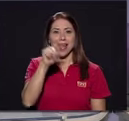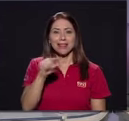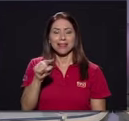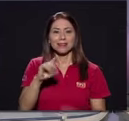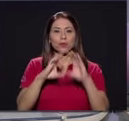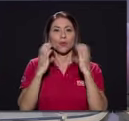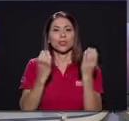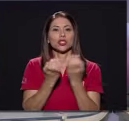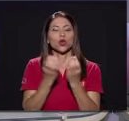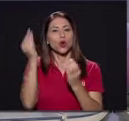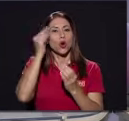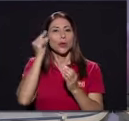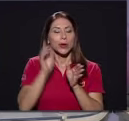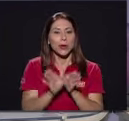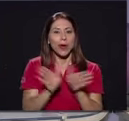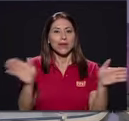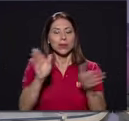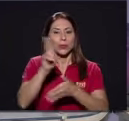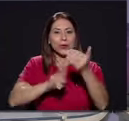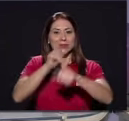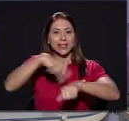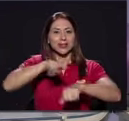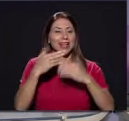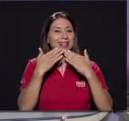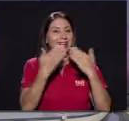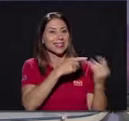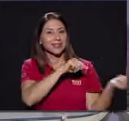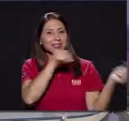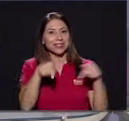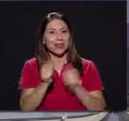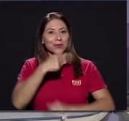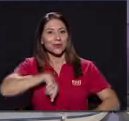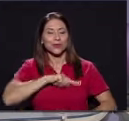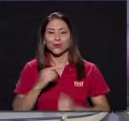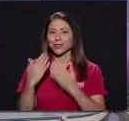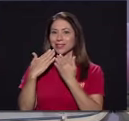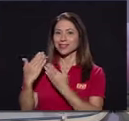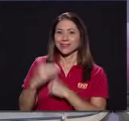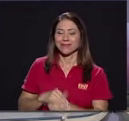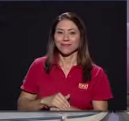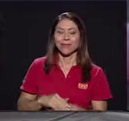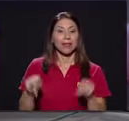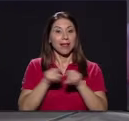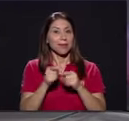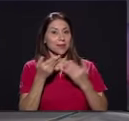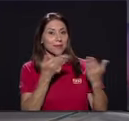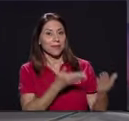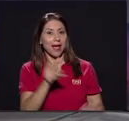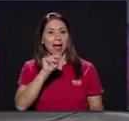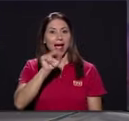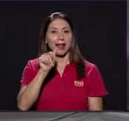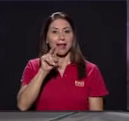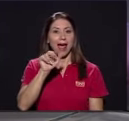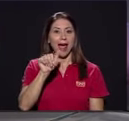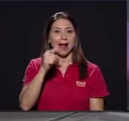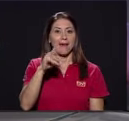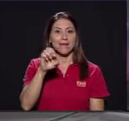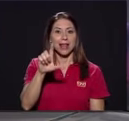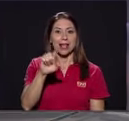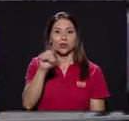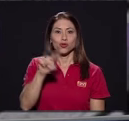Hernández de la Comisión de Gobierno Abierto de la Universidad Nacional. Gracias, Cristian, por estar con nosotros. Gracias por el espacio. También está con nosotros Ana